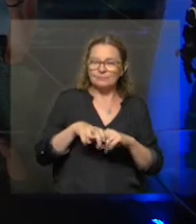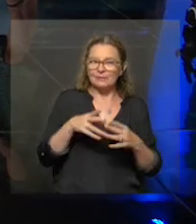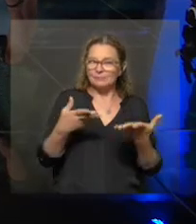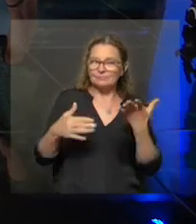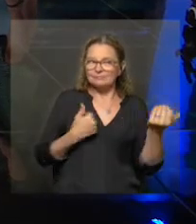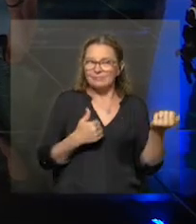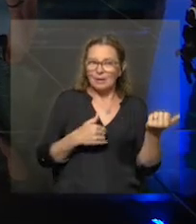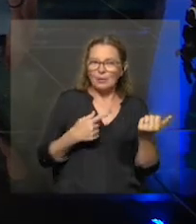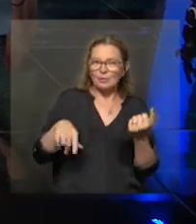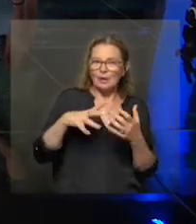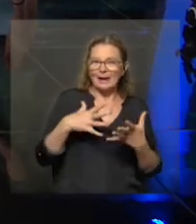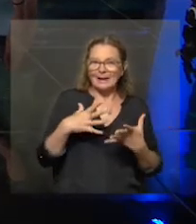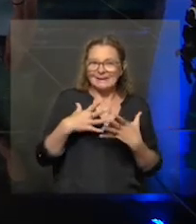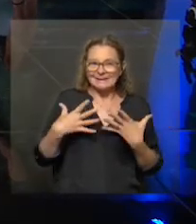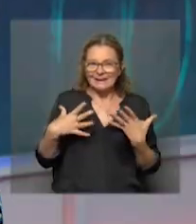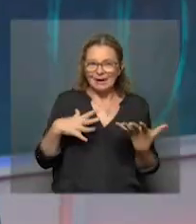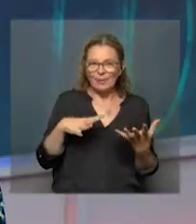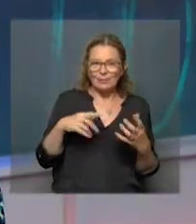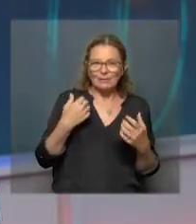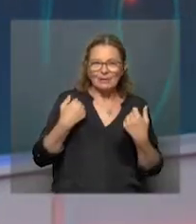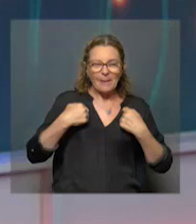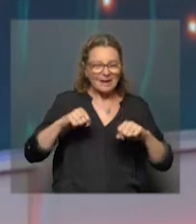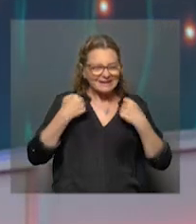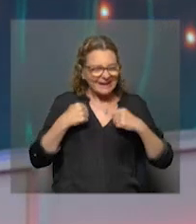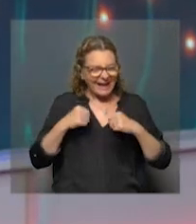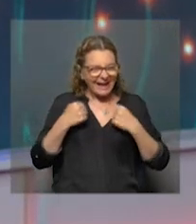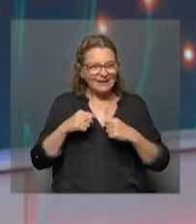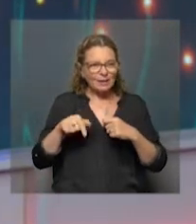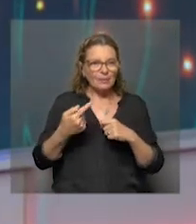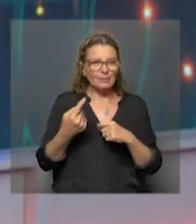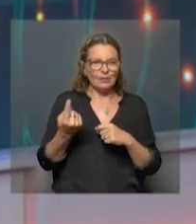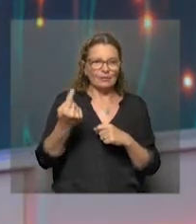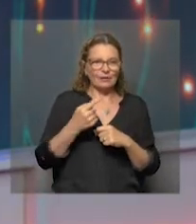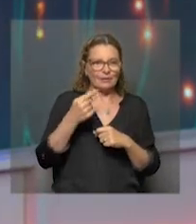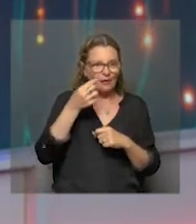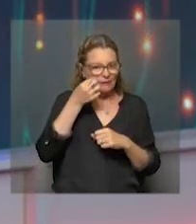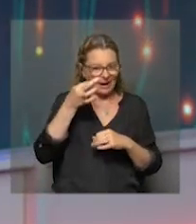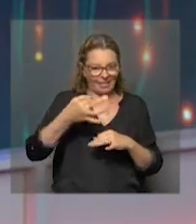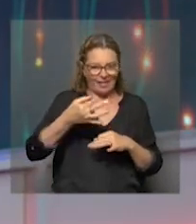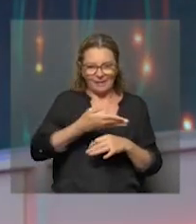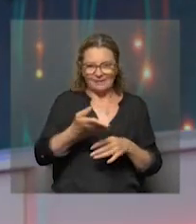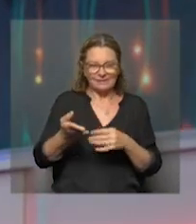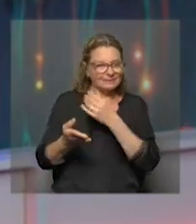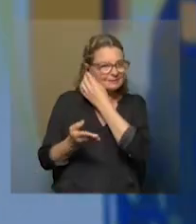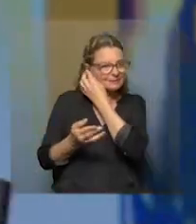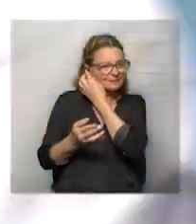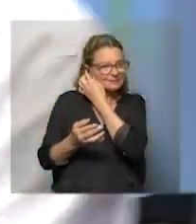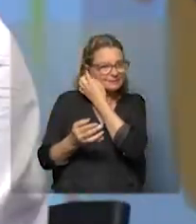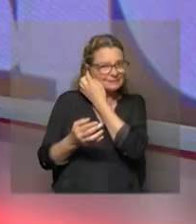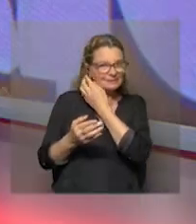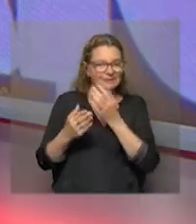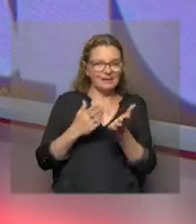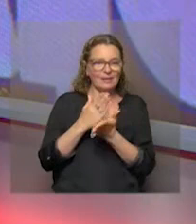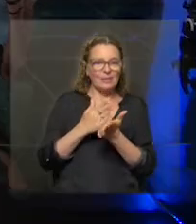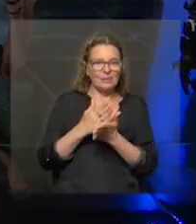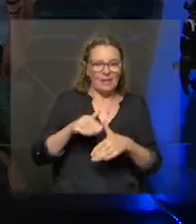sé, la química, la energía que había. Porque una cosa es ensayar, ¿viste? Y otra cosa es cuando, bueno, la verdad es ahora. Sí. Tuve más. Para adelante siempre, en